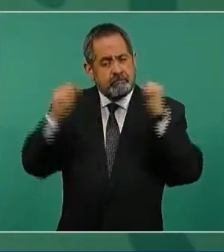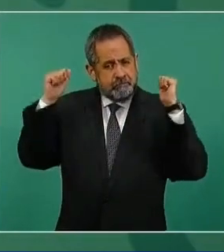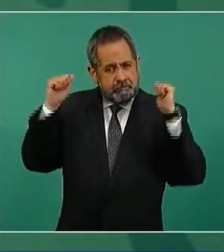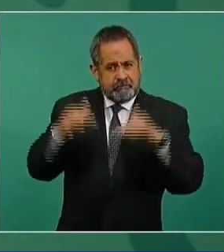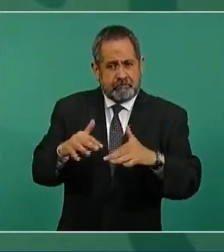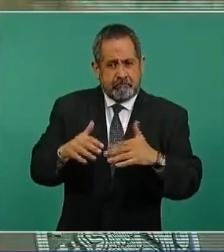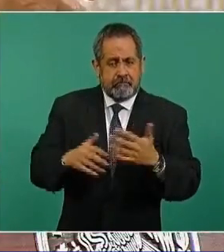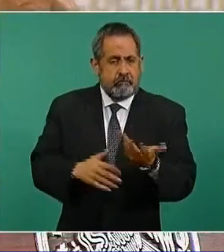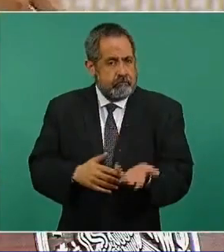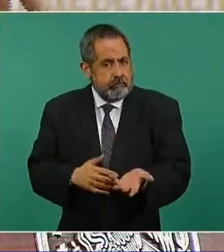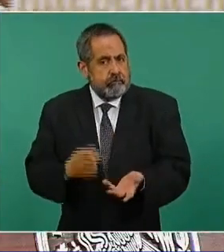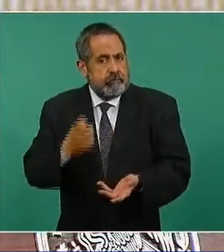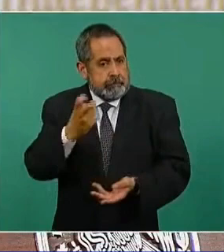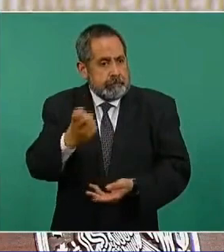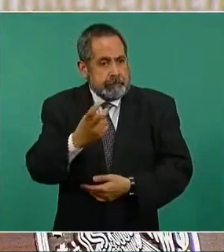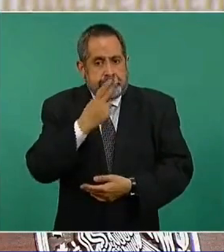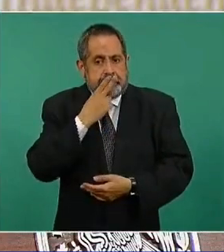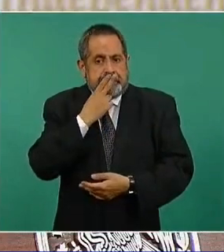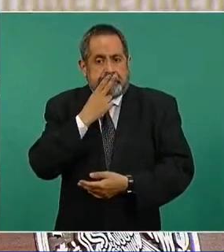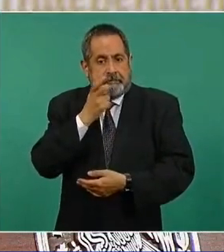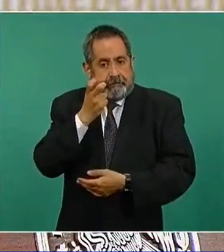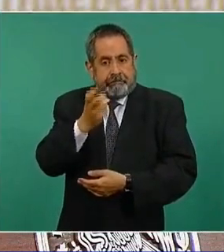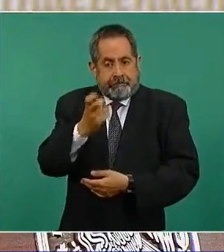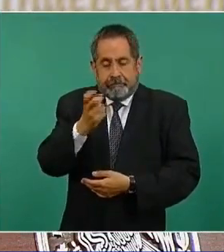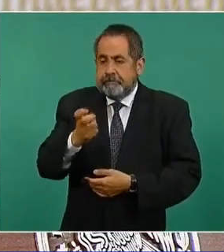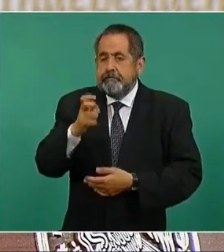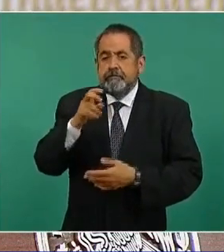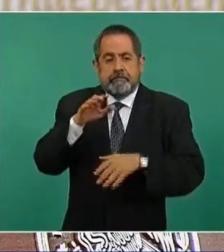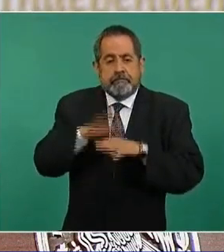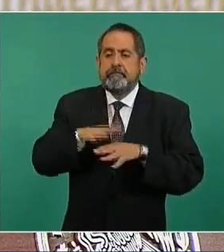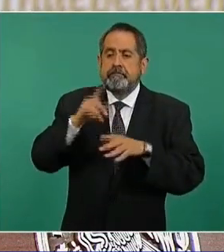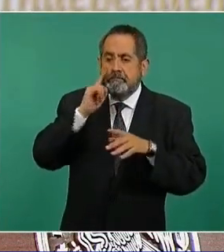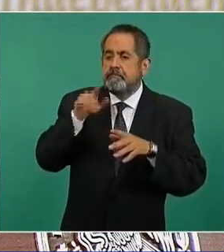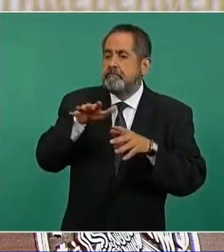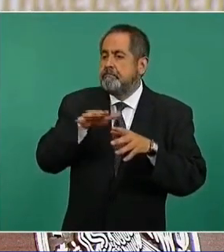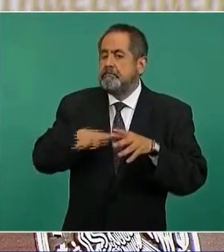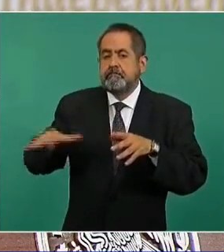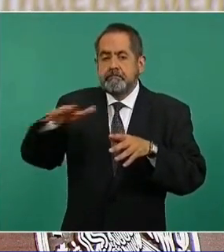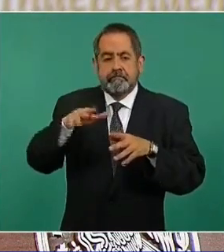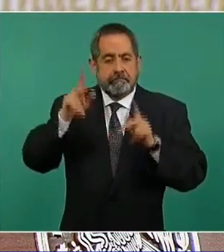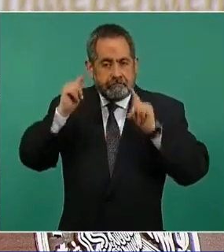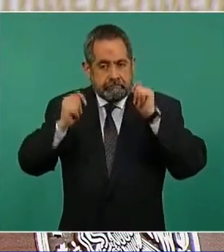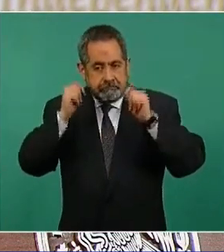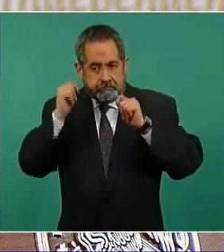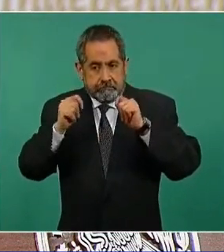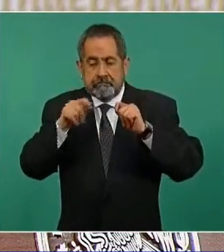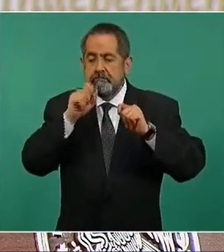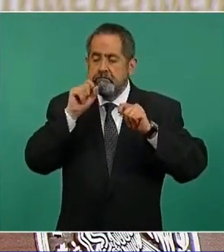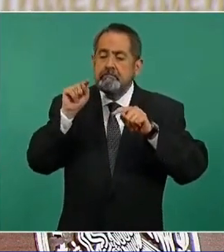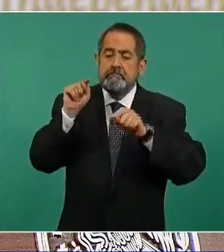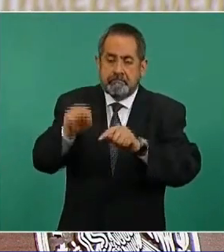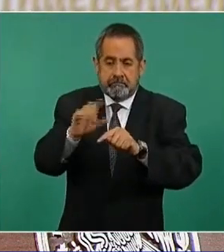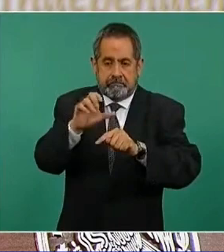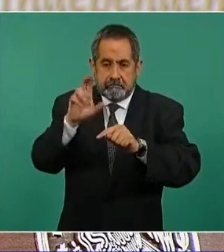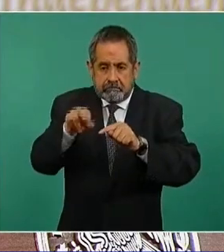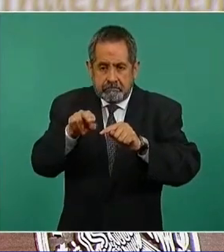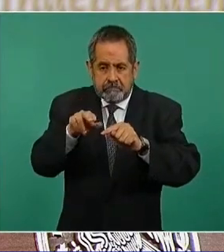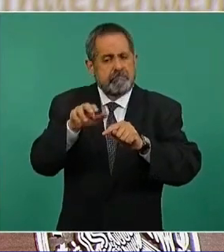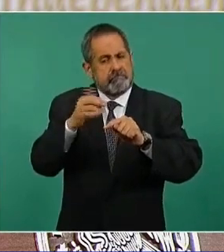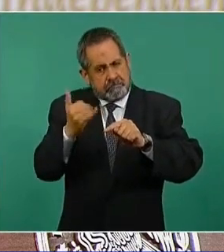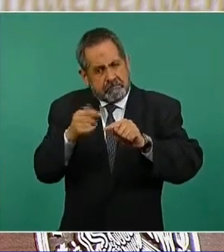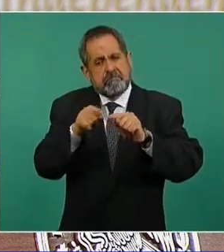Bueno, lo que queremos es que una parte de esos visitantes puedan internarse